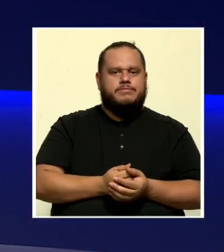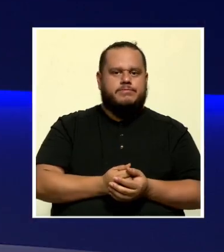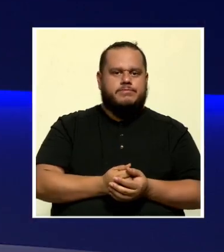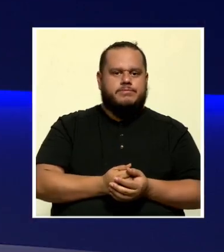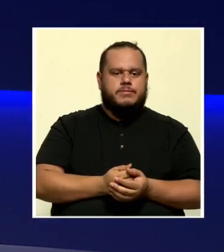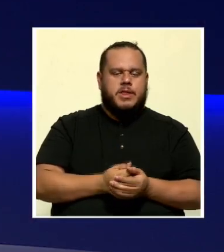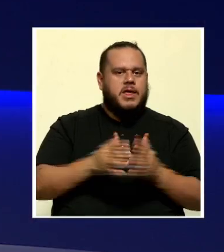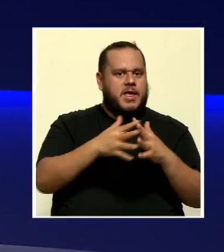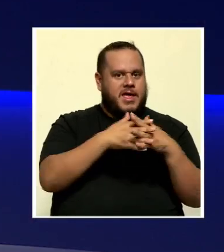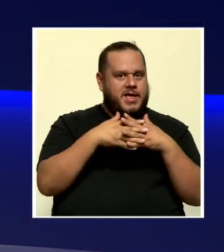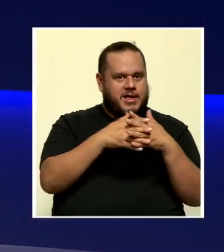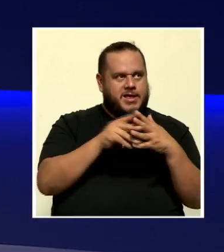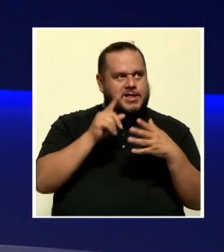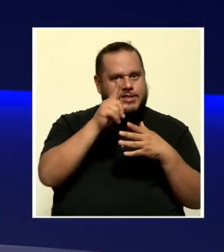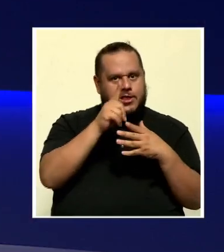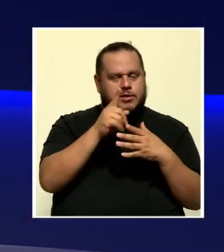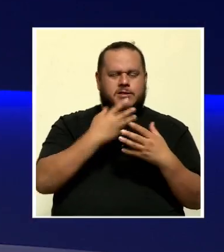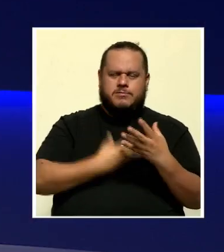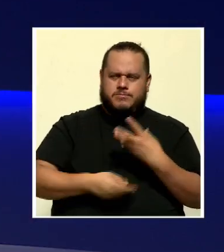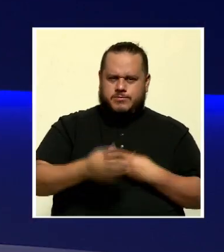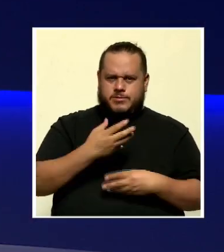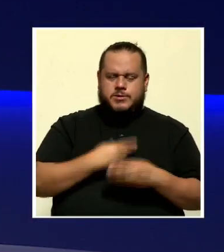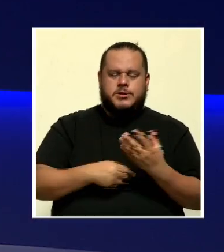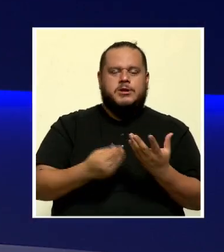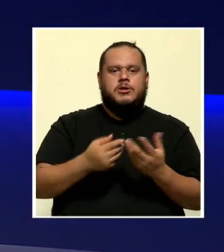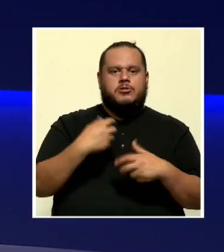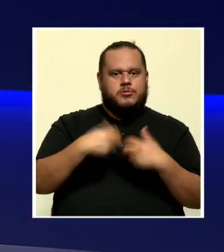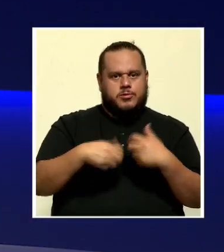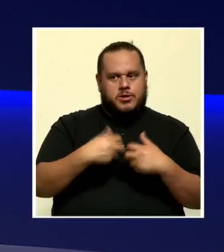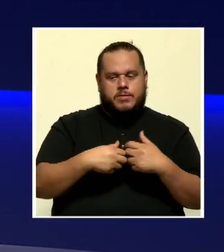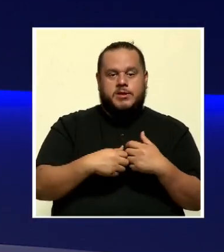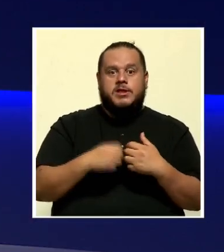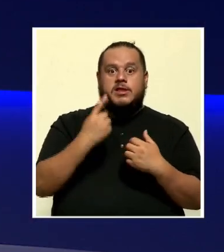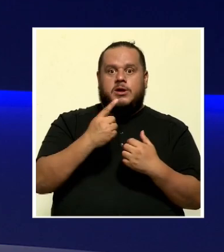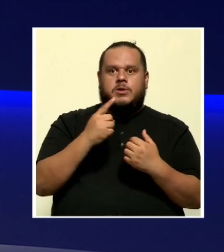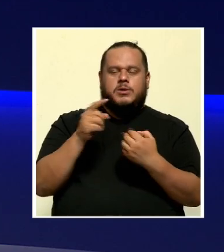En Estados Unidos están sufriendo las graves consecuencias de